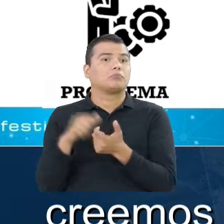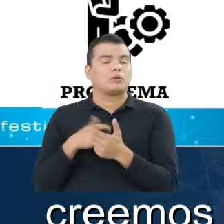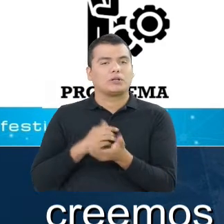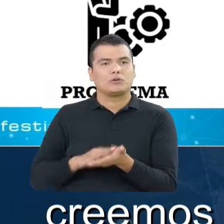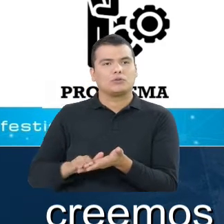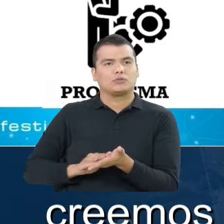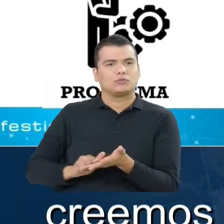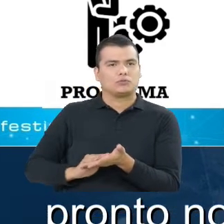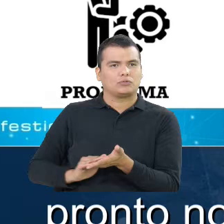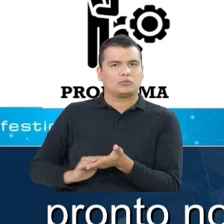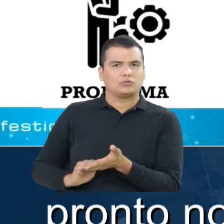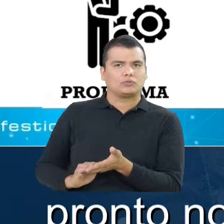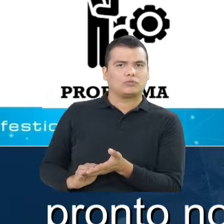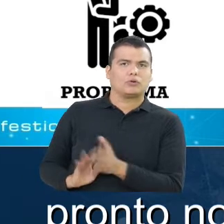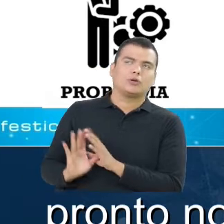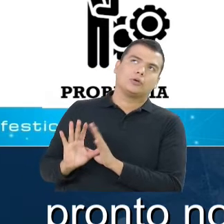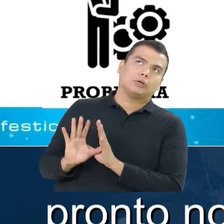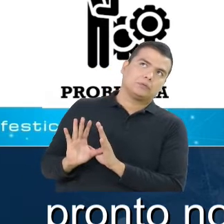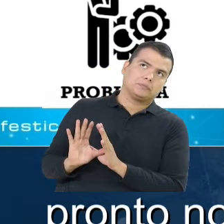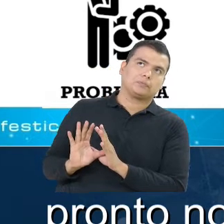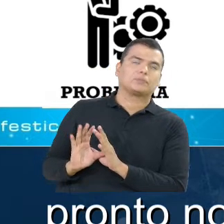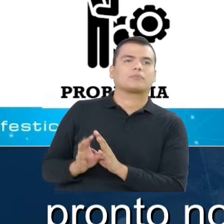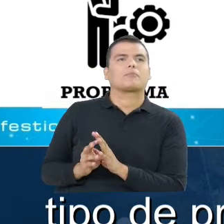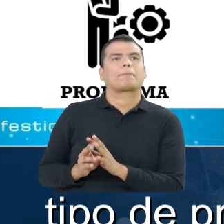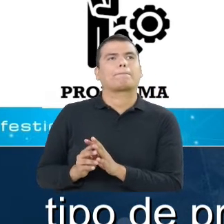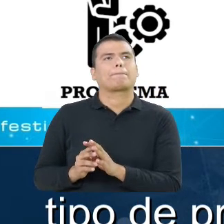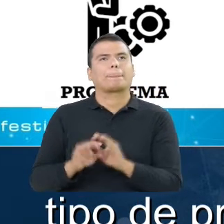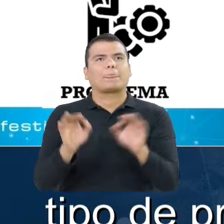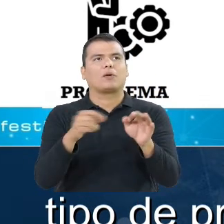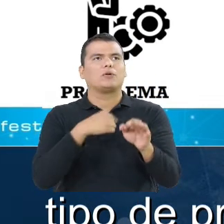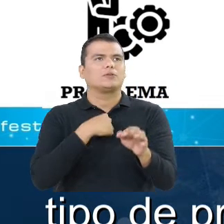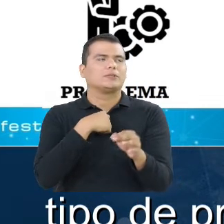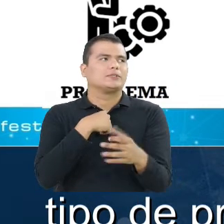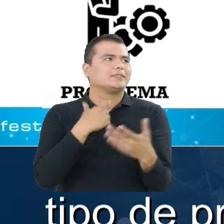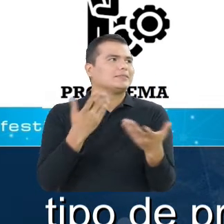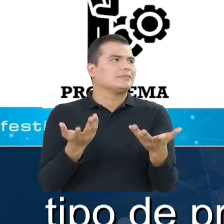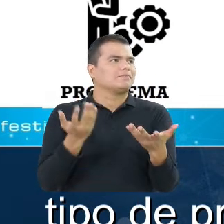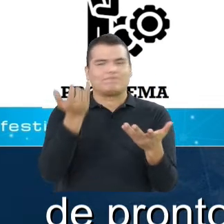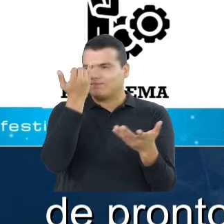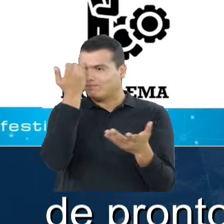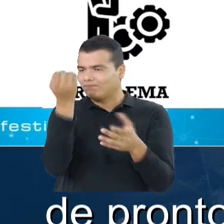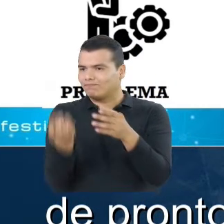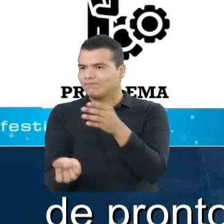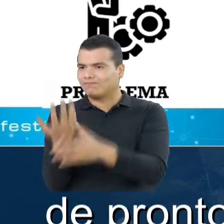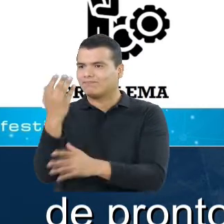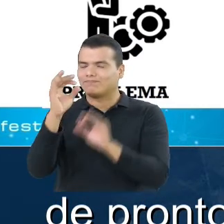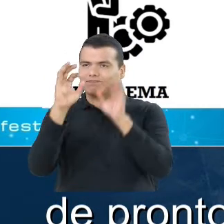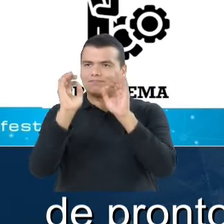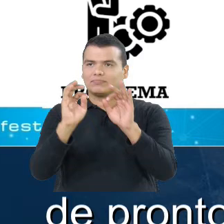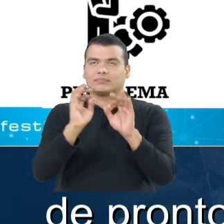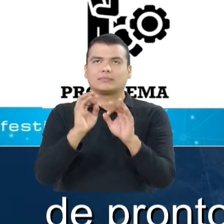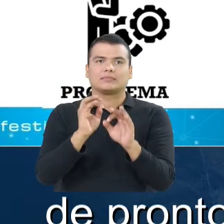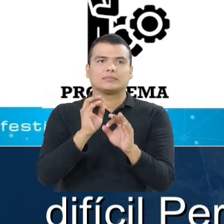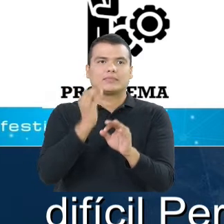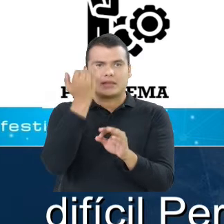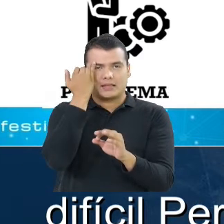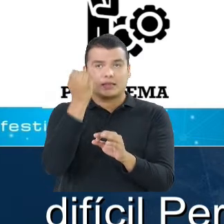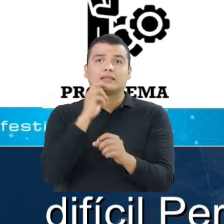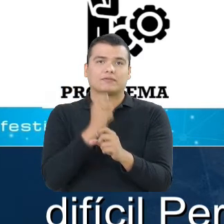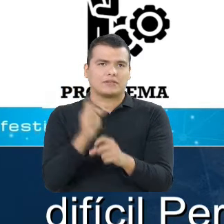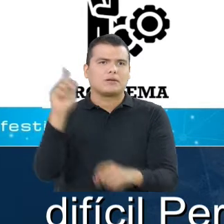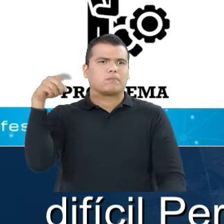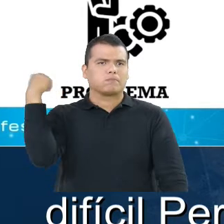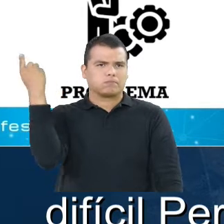resolver o de pronto es un poquito difícil para nosotros construir una idea con base en un problema. Aquí les voy a dar